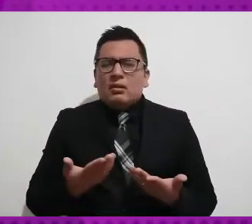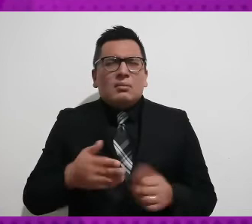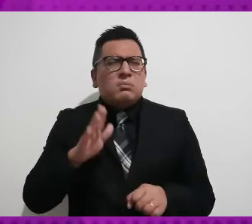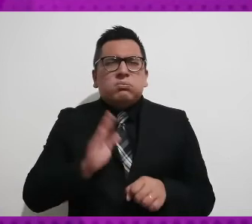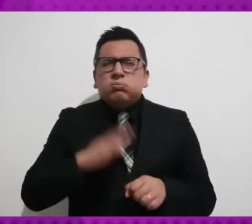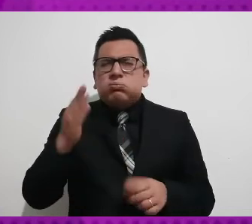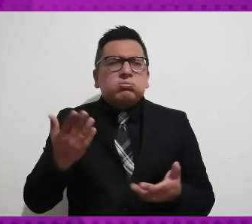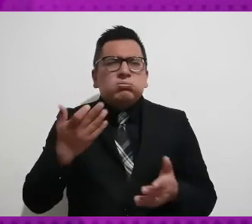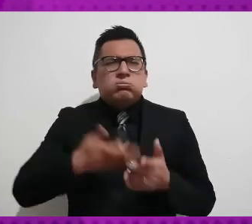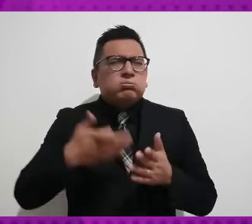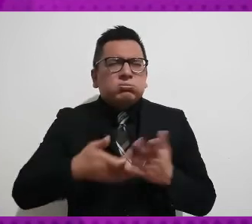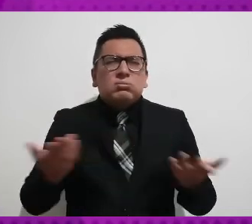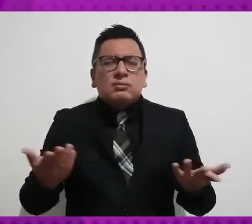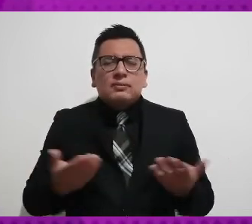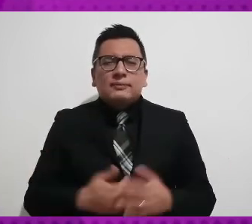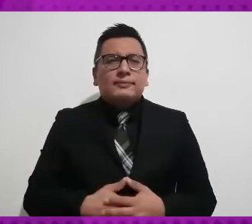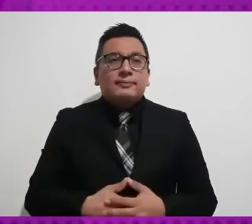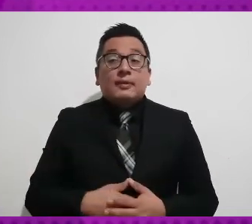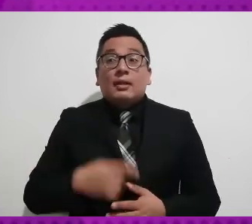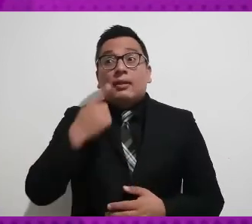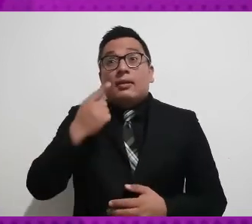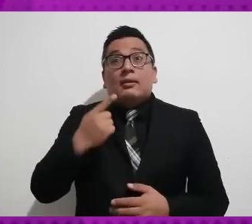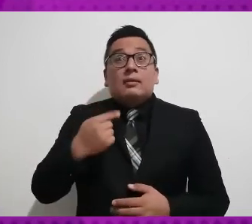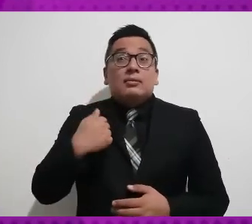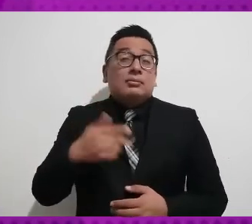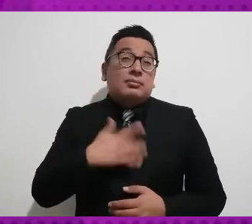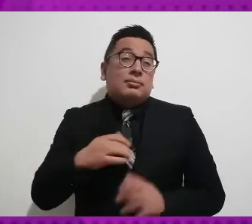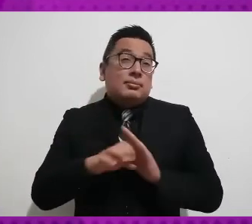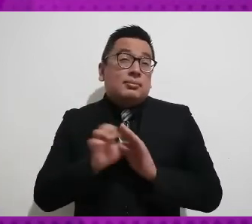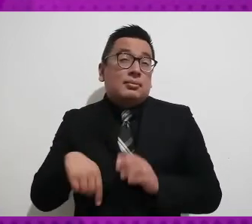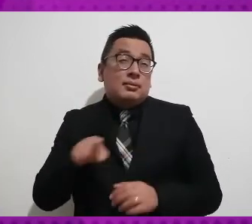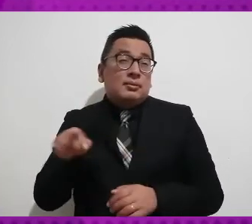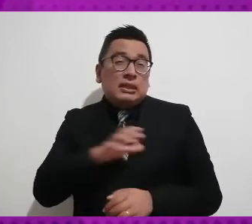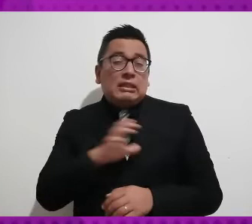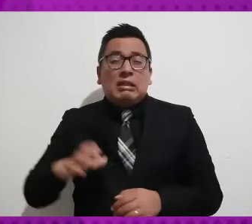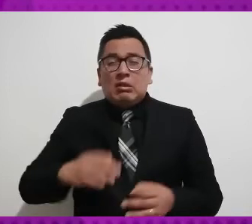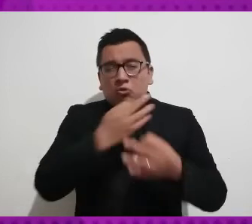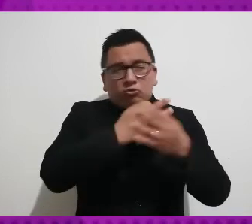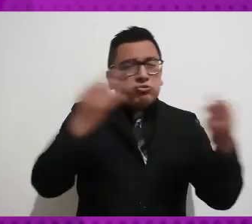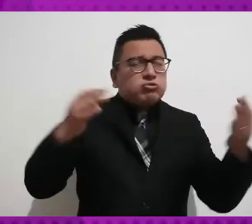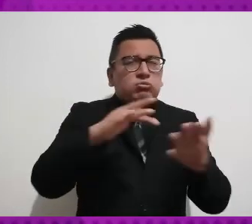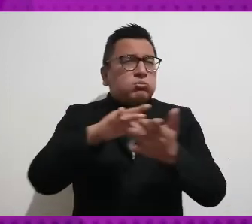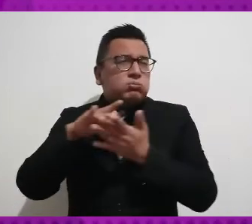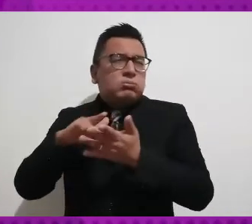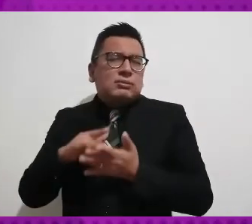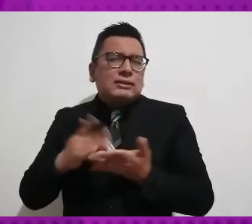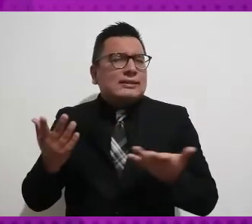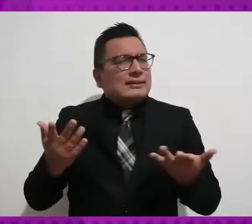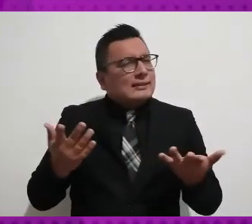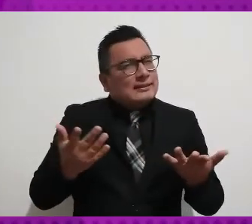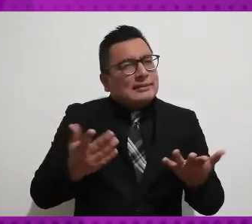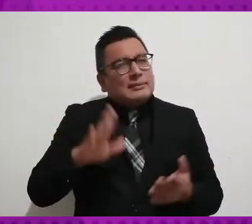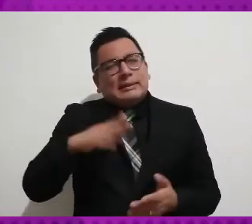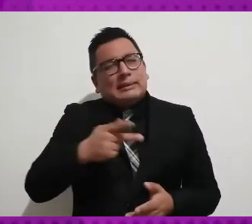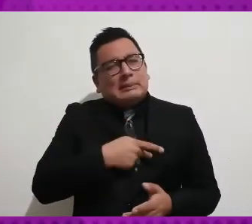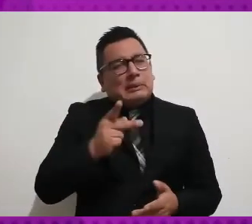ver, Jessica? Pues mira, yo hablaría del tema de las campañas. Son muy pobres, campañas muy pobres con muchos vacíos. En dinero no,